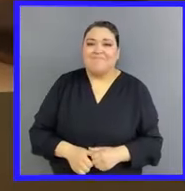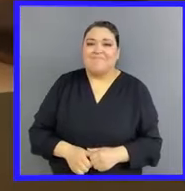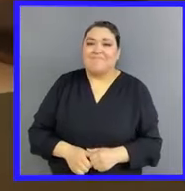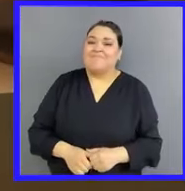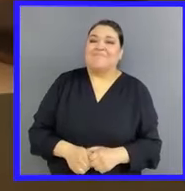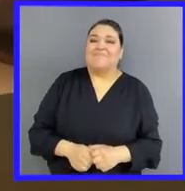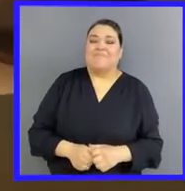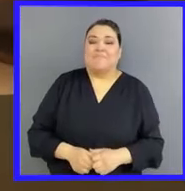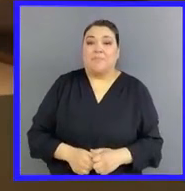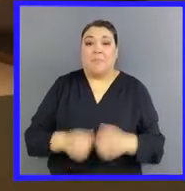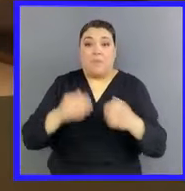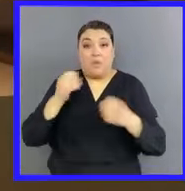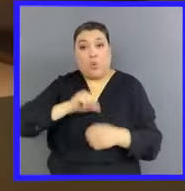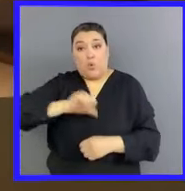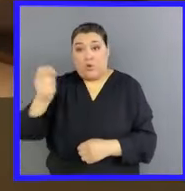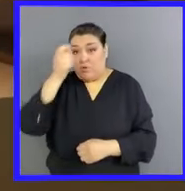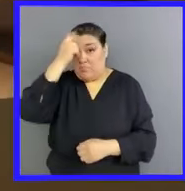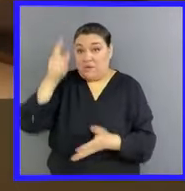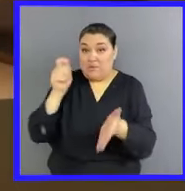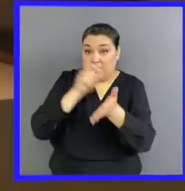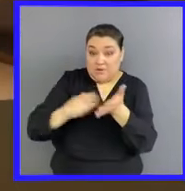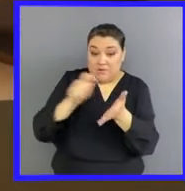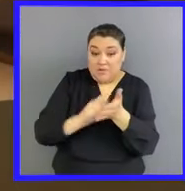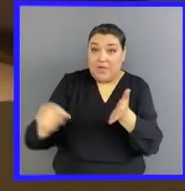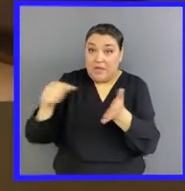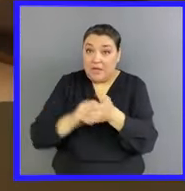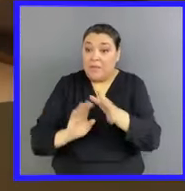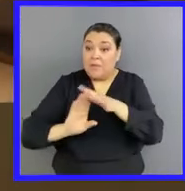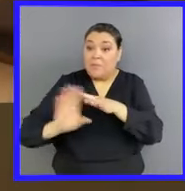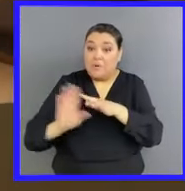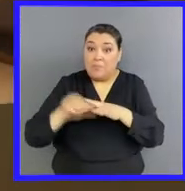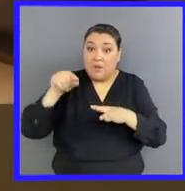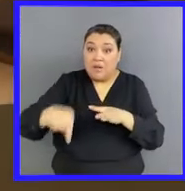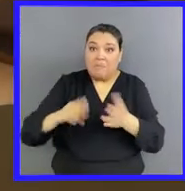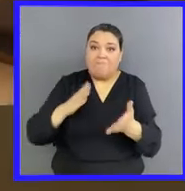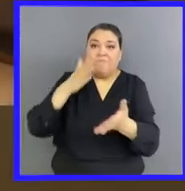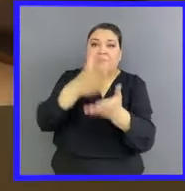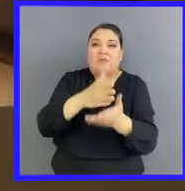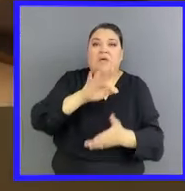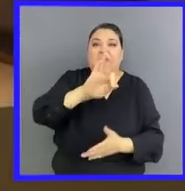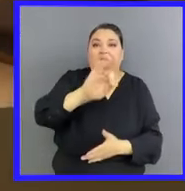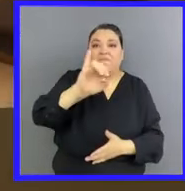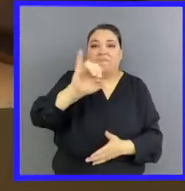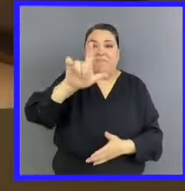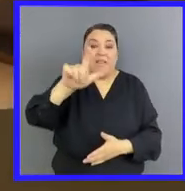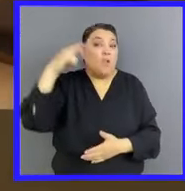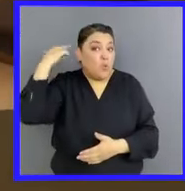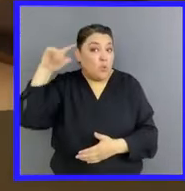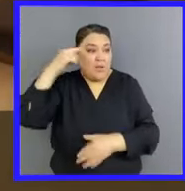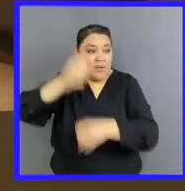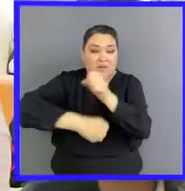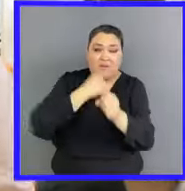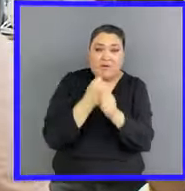Autoras y autores latinos migrantes participaron en la Feria Internacional del Libro de Guadalajara 2025.